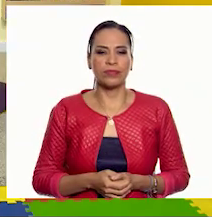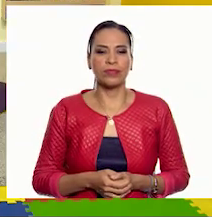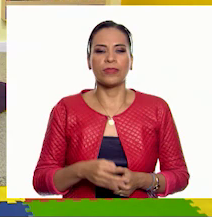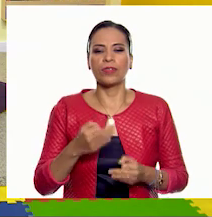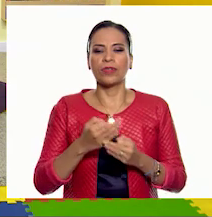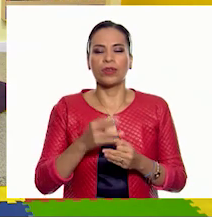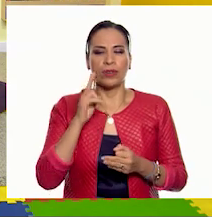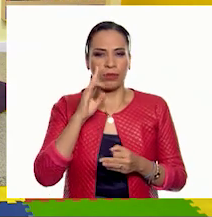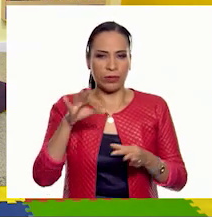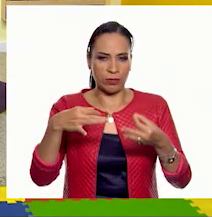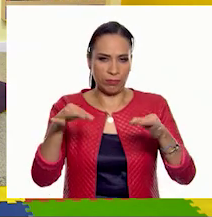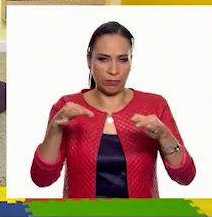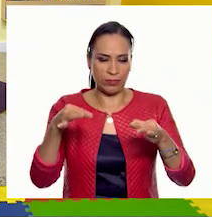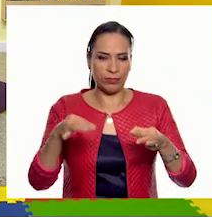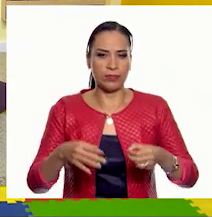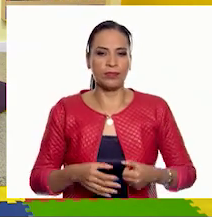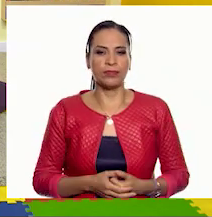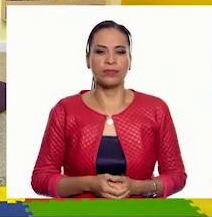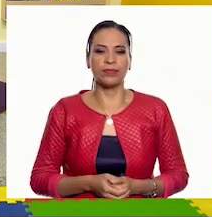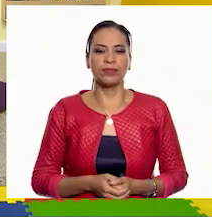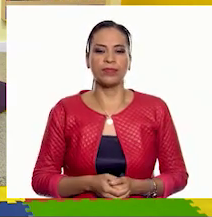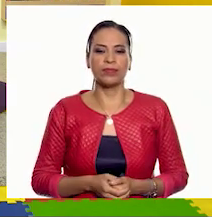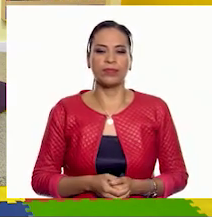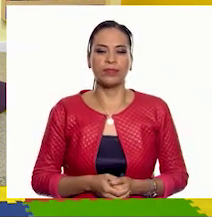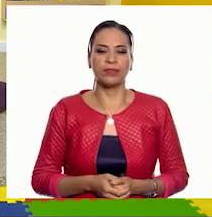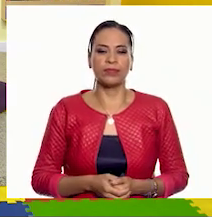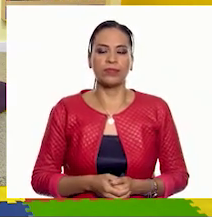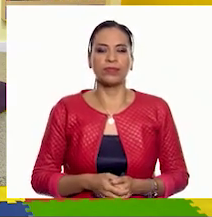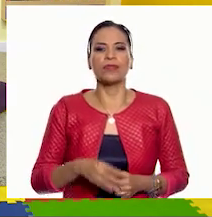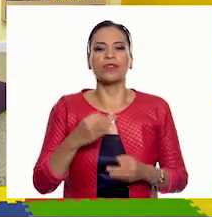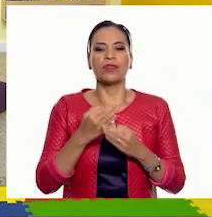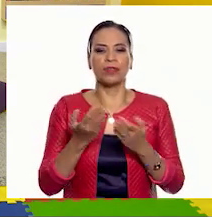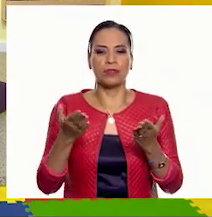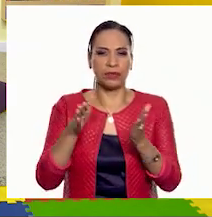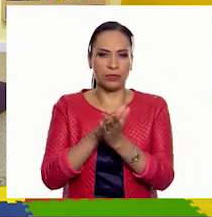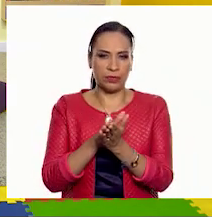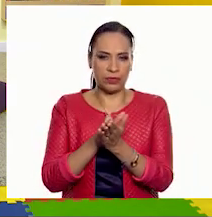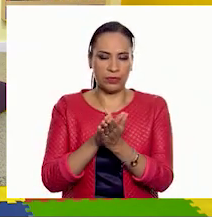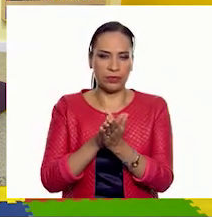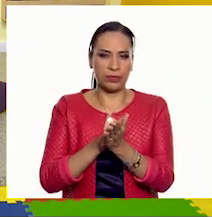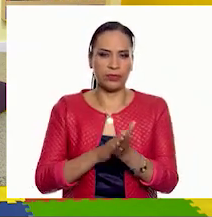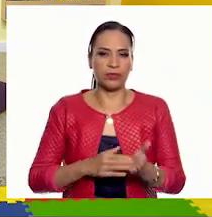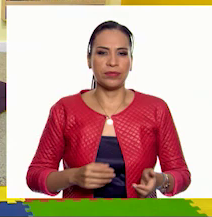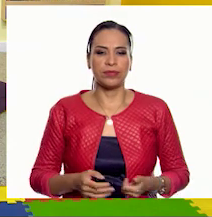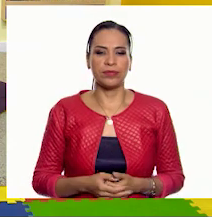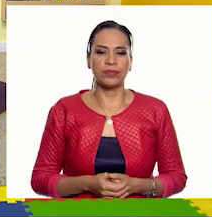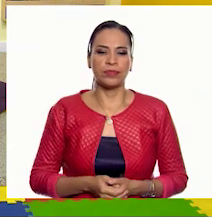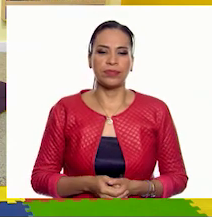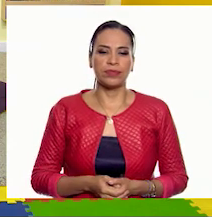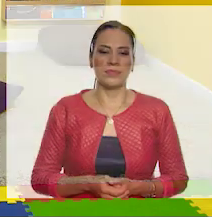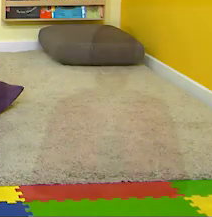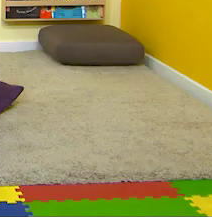Vamos a tomar una hoja y la vamos a doblar a la mitad.